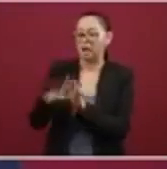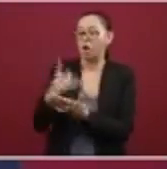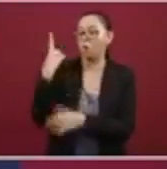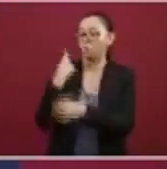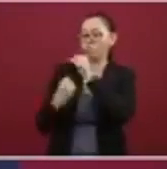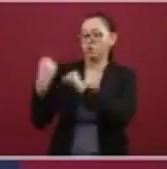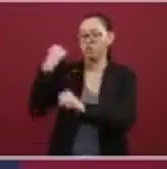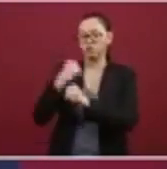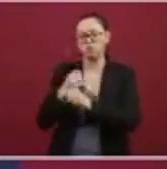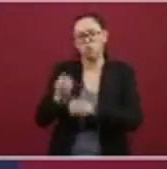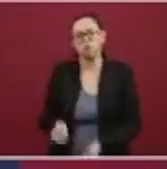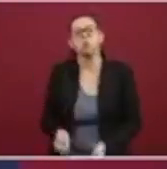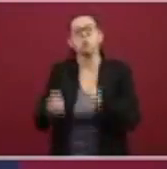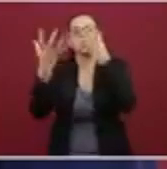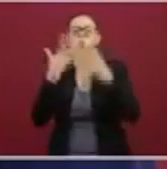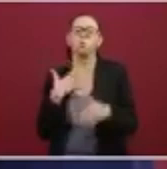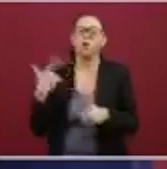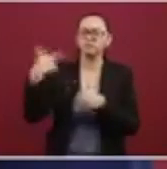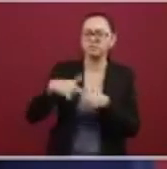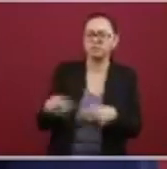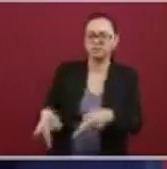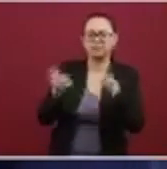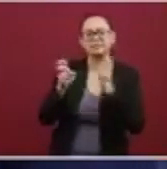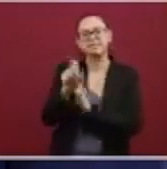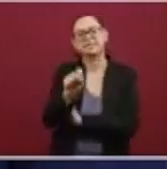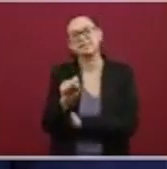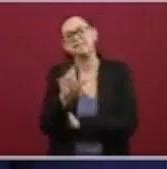65 mil millones de pesos.